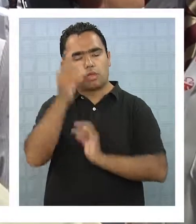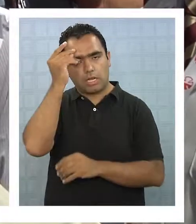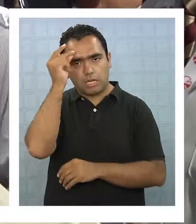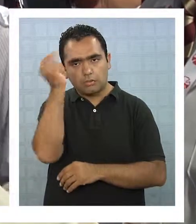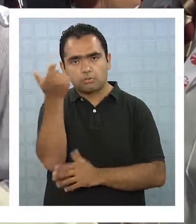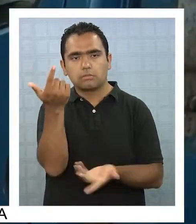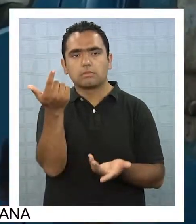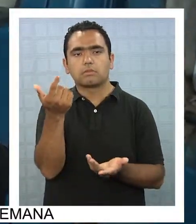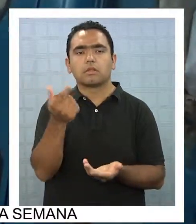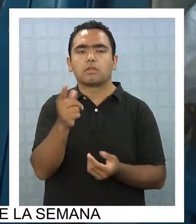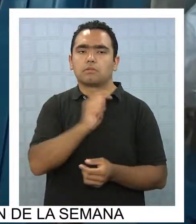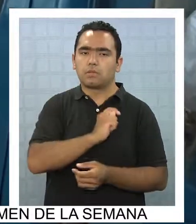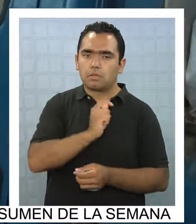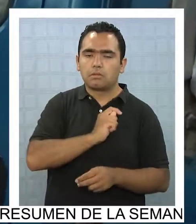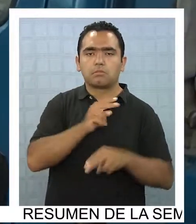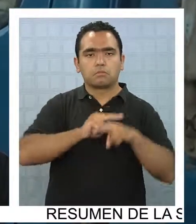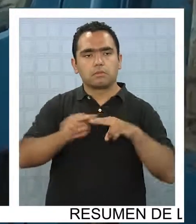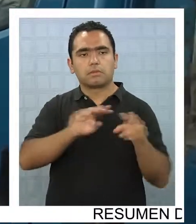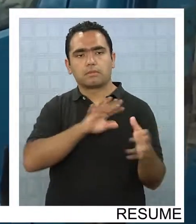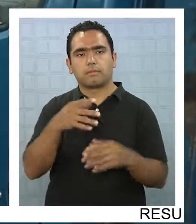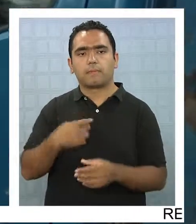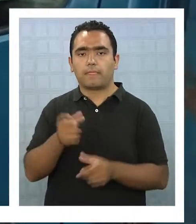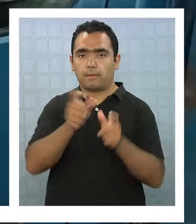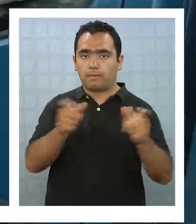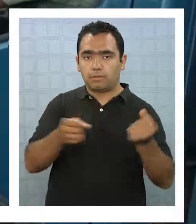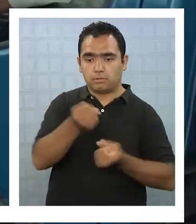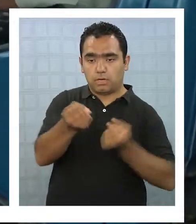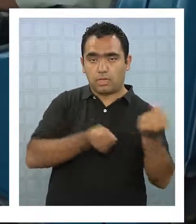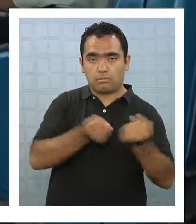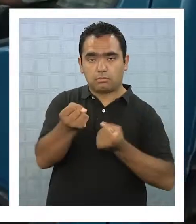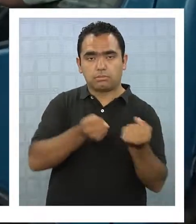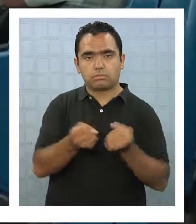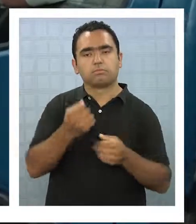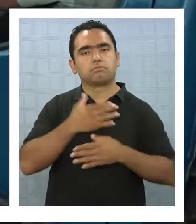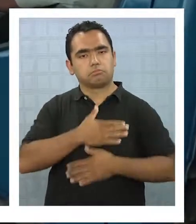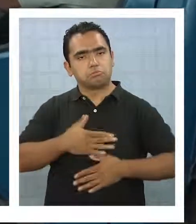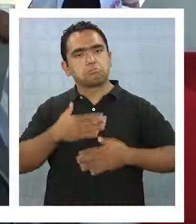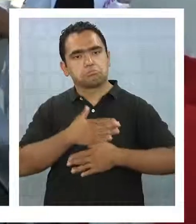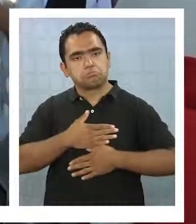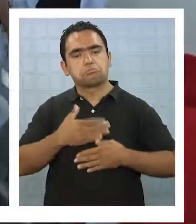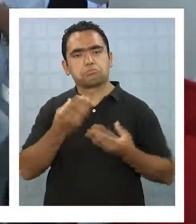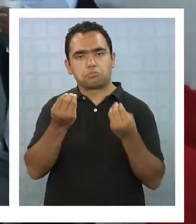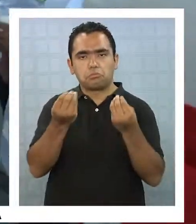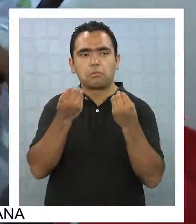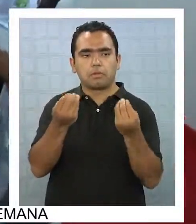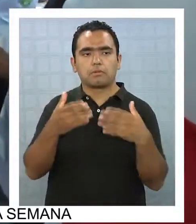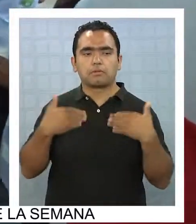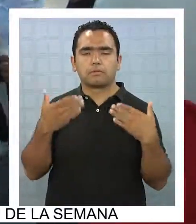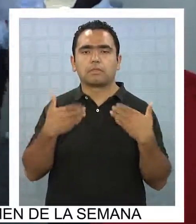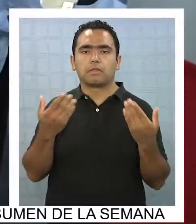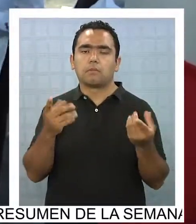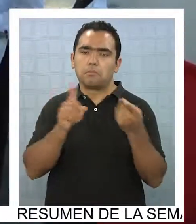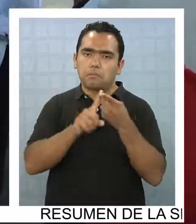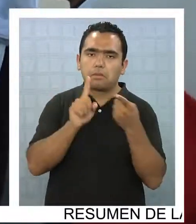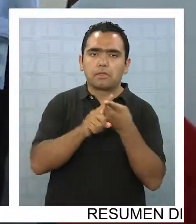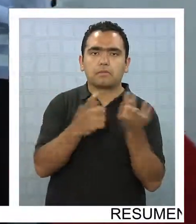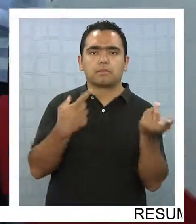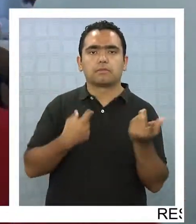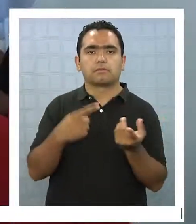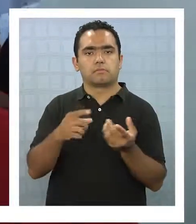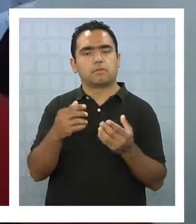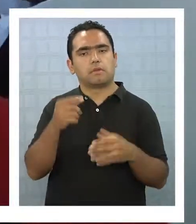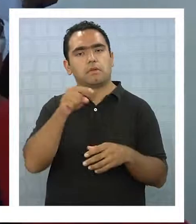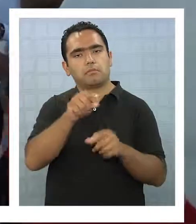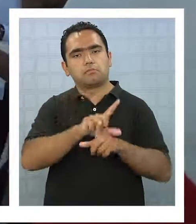que está impulsando la Teletón. Los conductores mostraron su satisfacción por la iniciativa que les permite ser parte de la promoción de esta